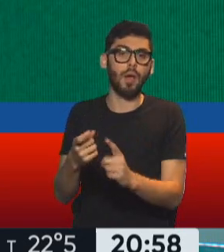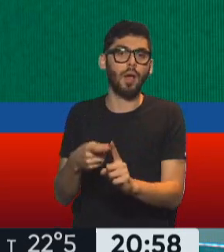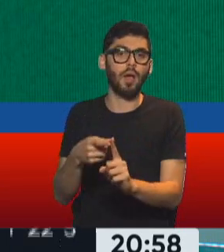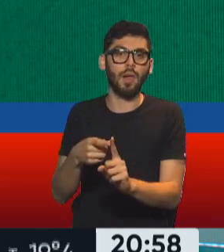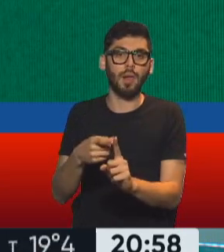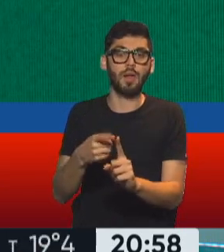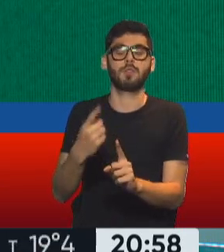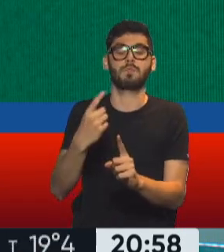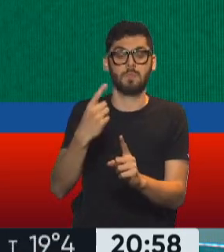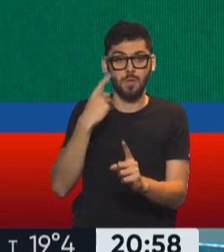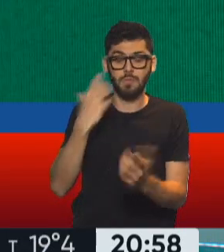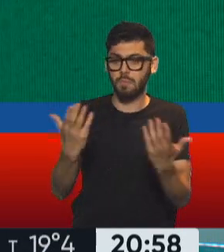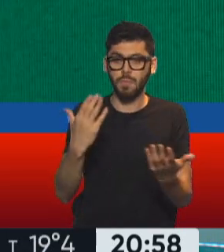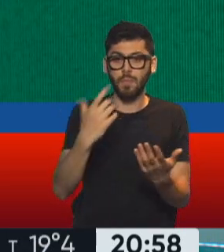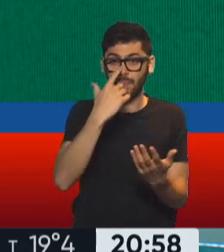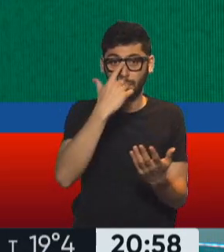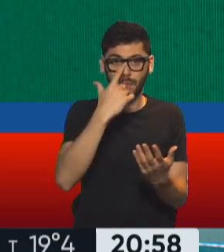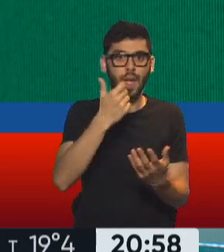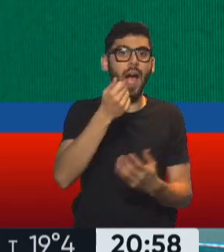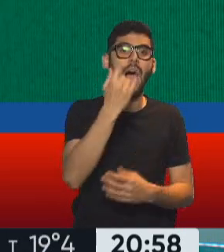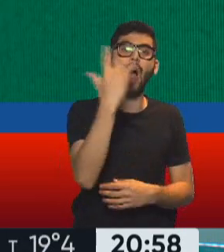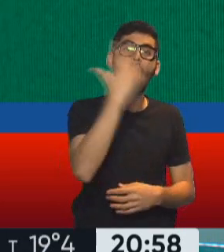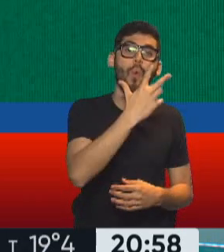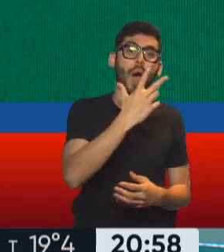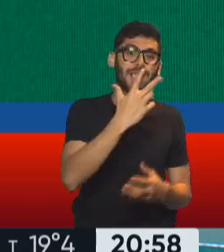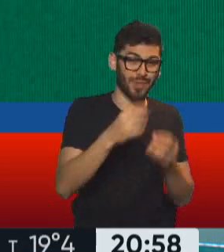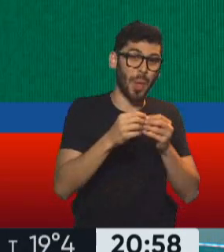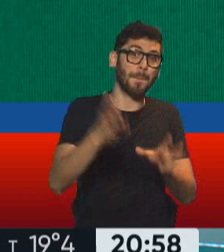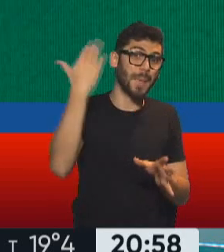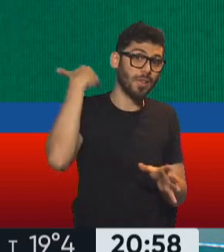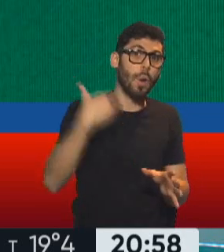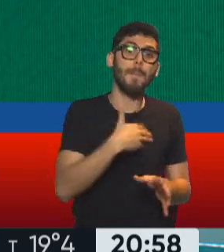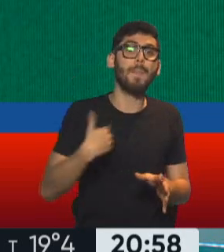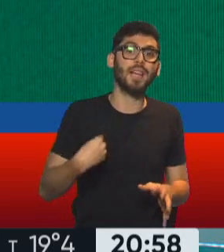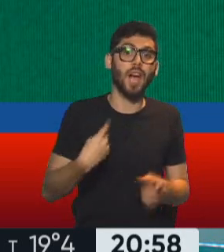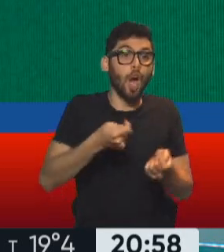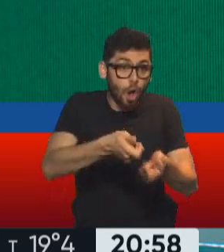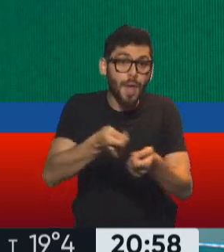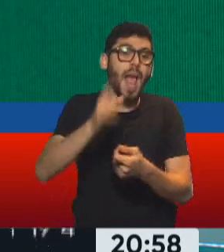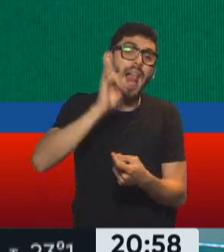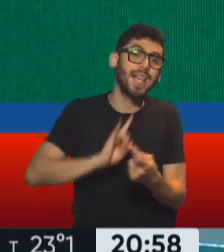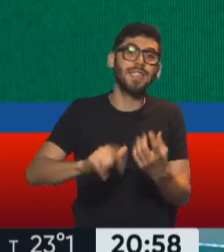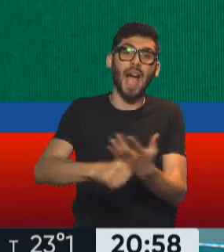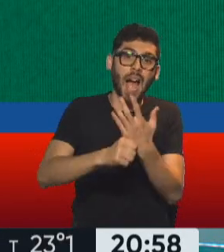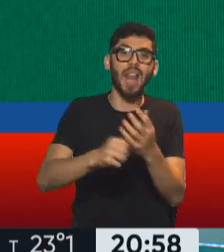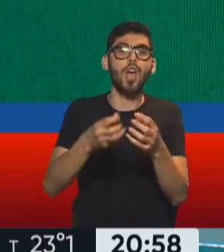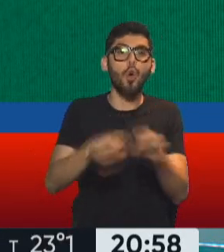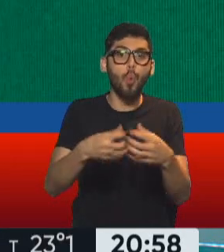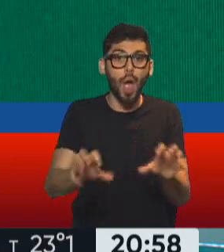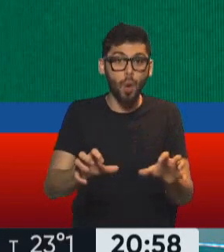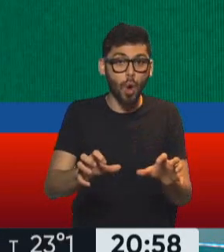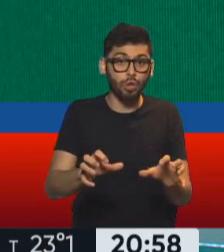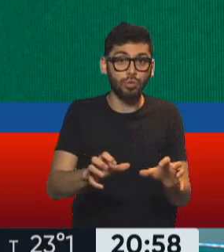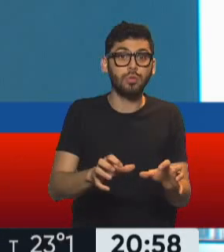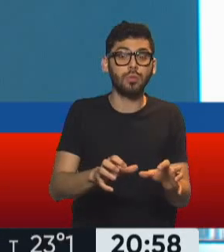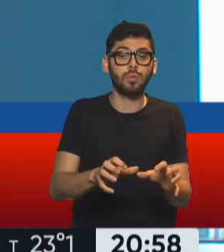que yo contrasto con lo que pasó con la asignación universal por hijo cuando recién salía. ¿Qué hacían las mamás? Compraban leche, carne, huevos, yogur, todo eso que no se